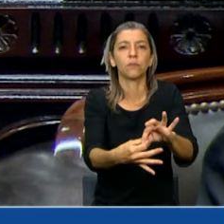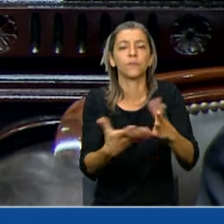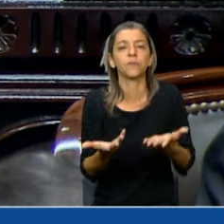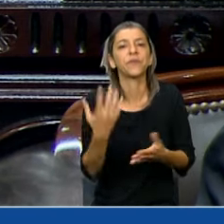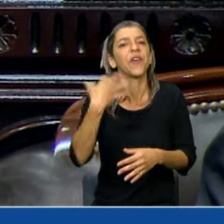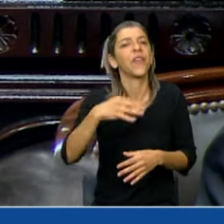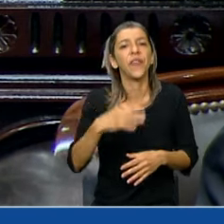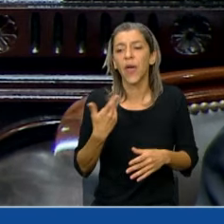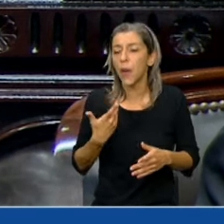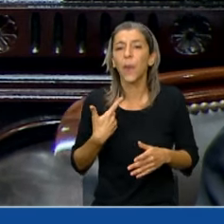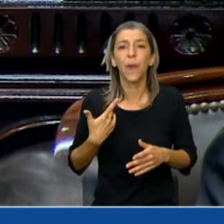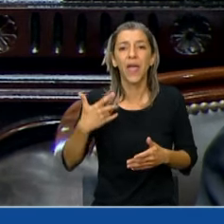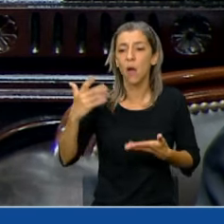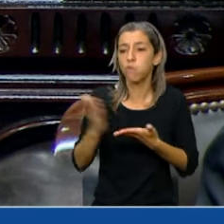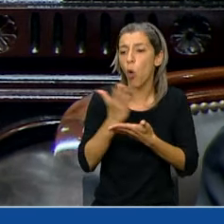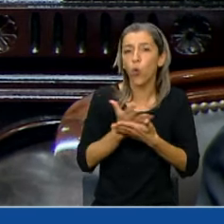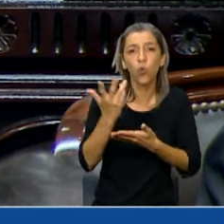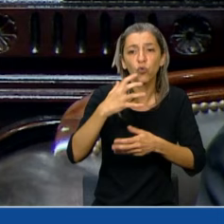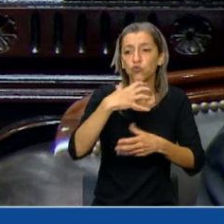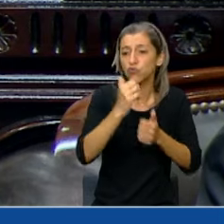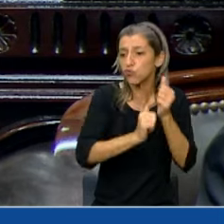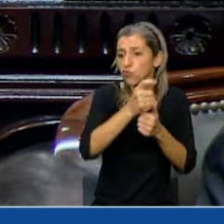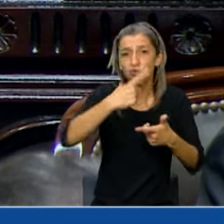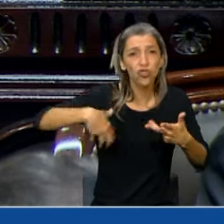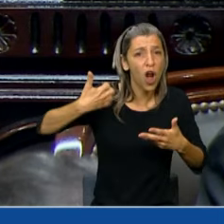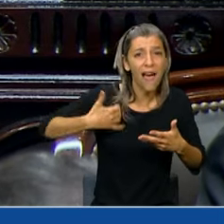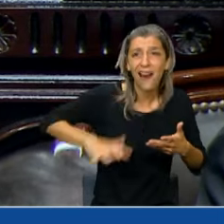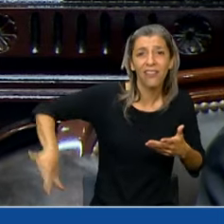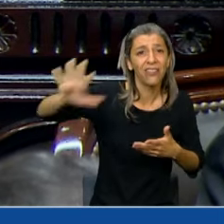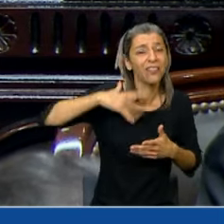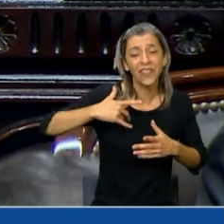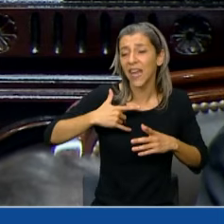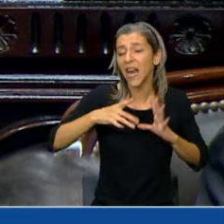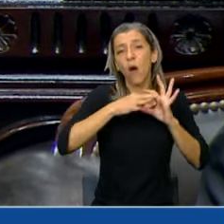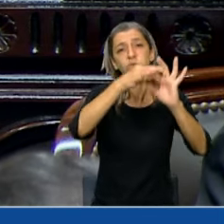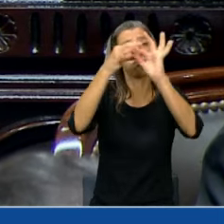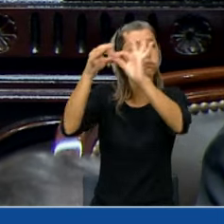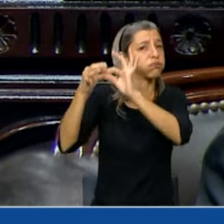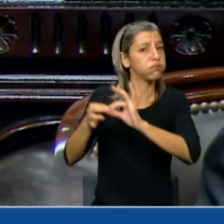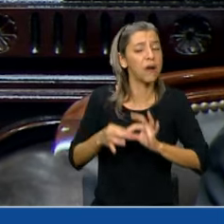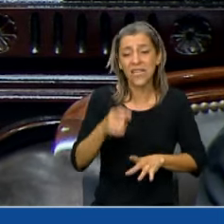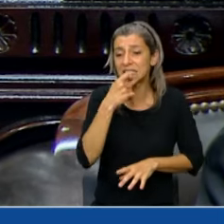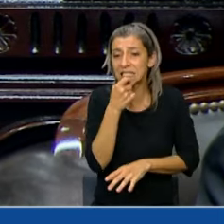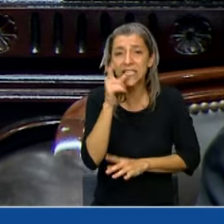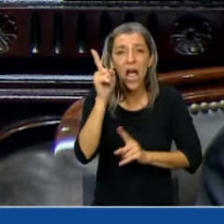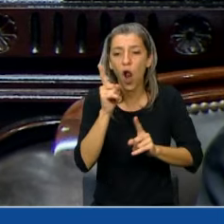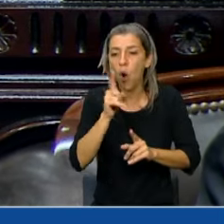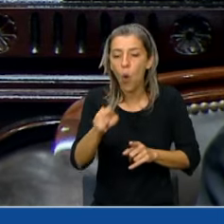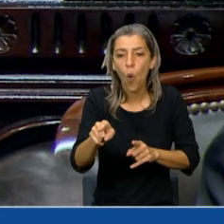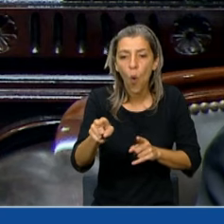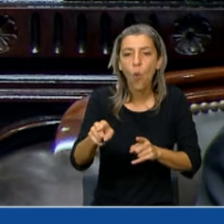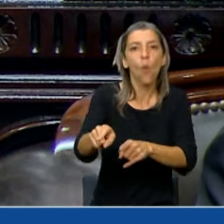todos los sectores productivos de la Argentina y también relanzar a los sectores postergados sepamos